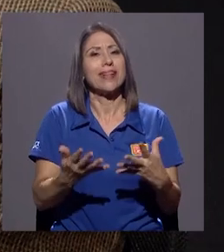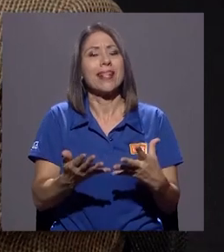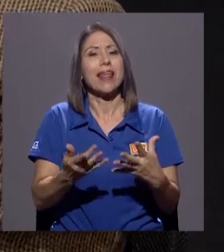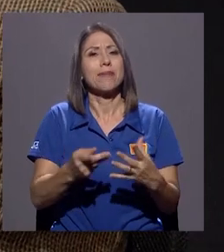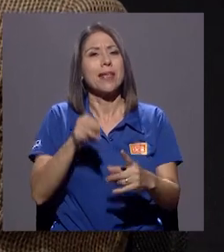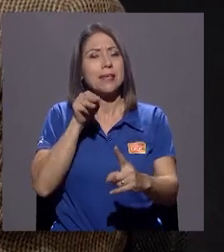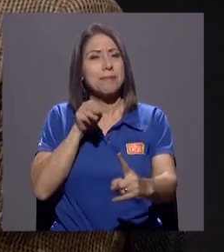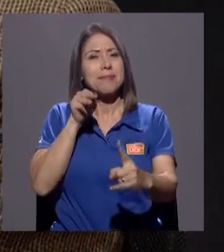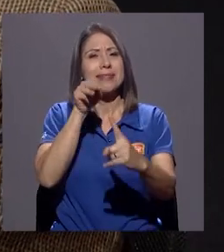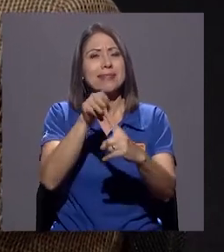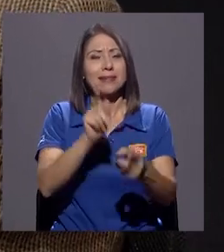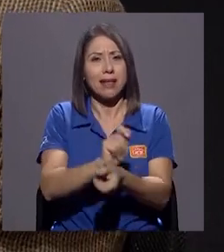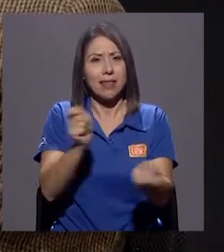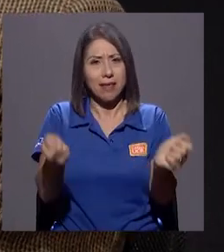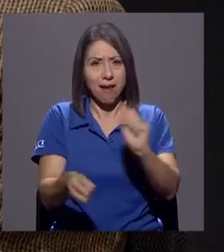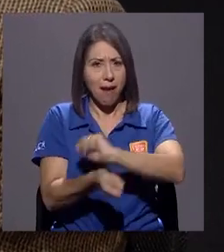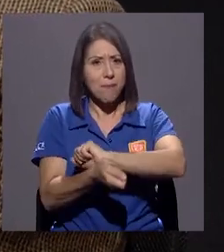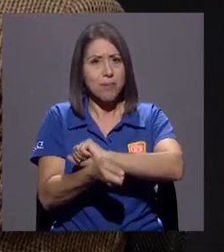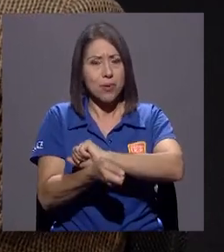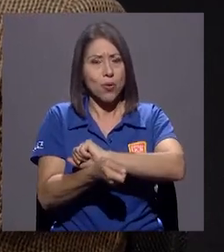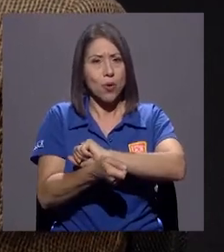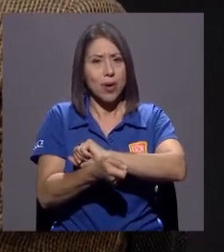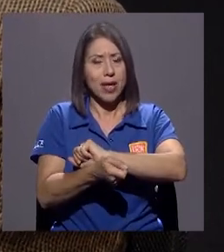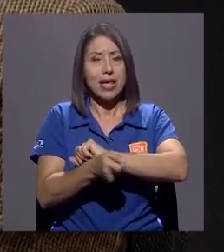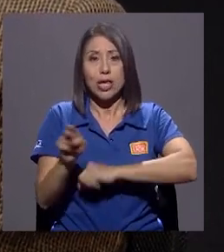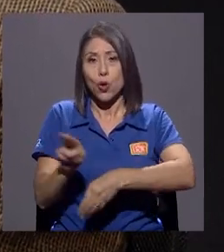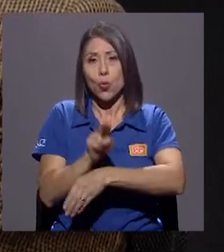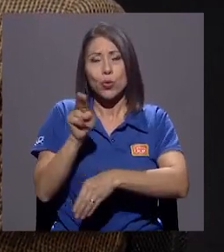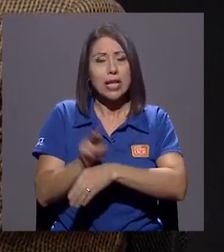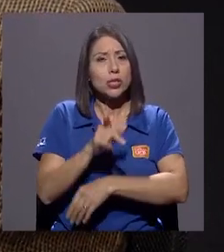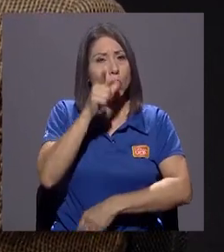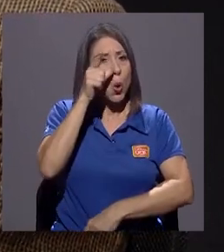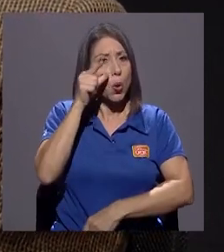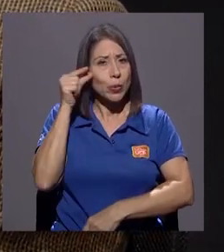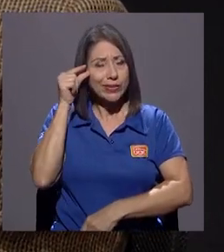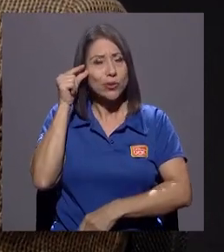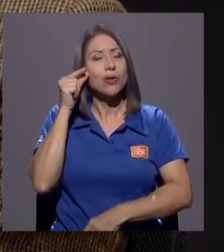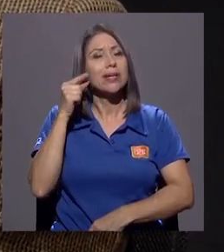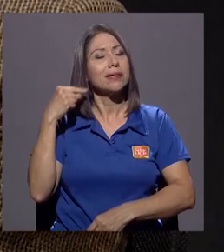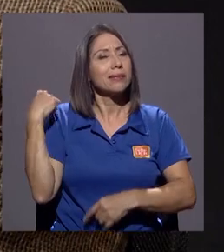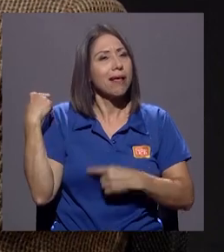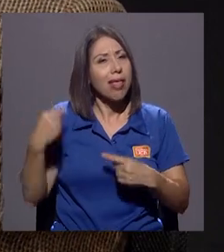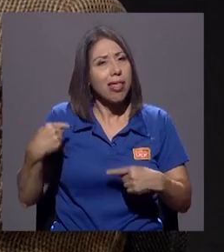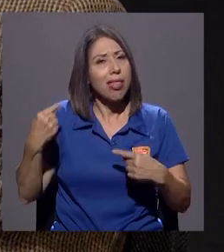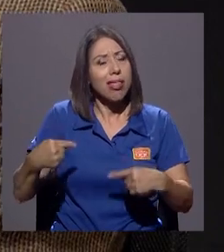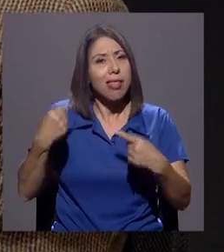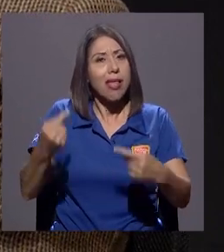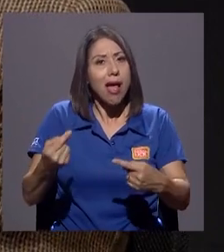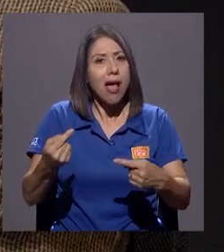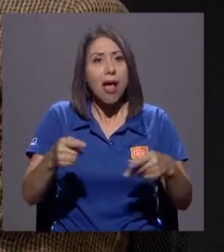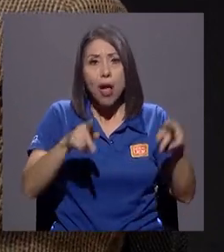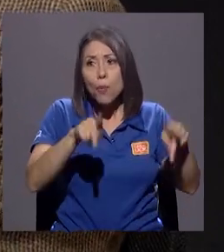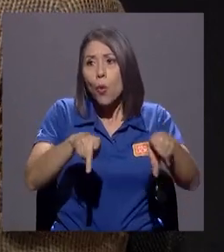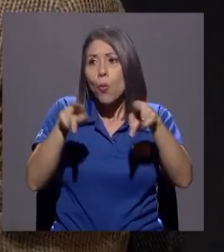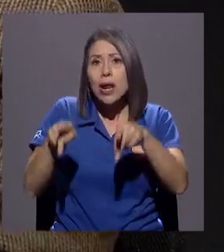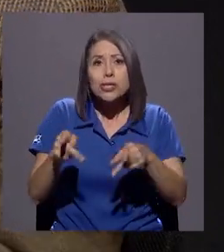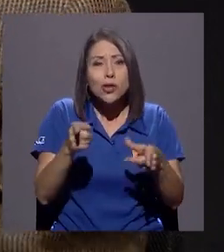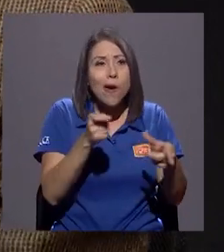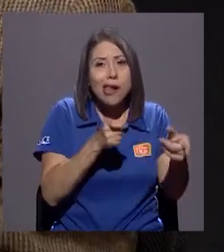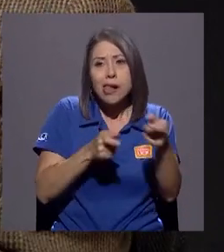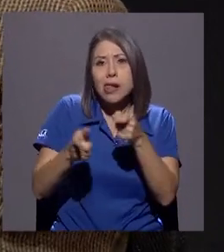mensaje de cambio que soliz o utilizó una y otra vez que atraía a la población